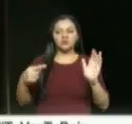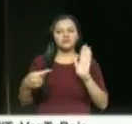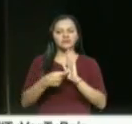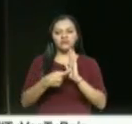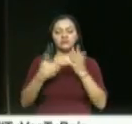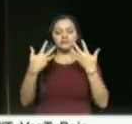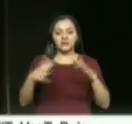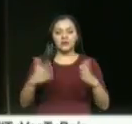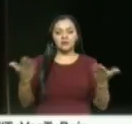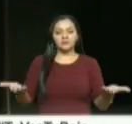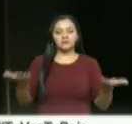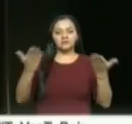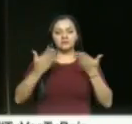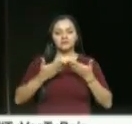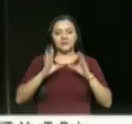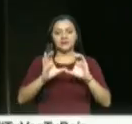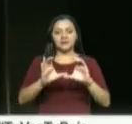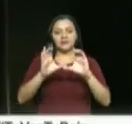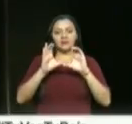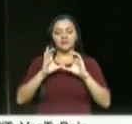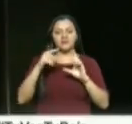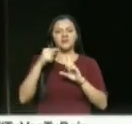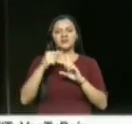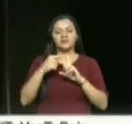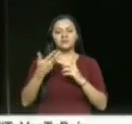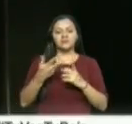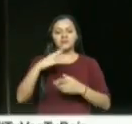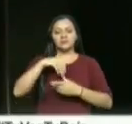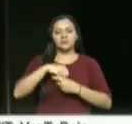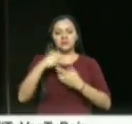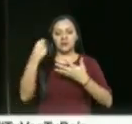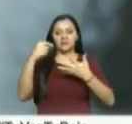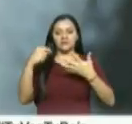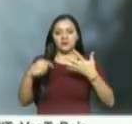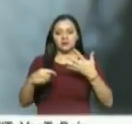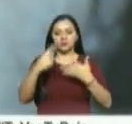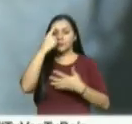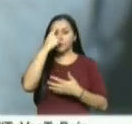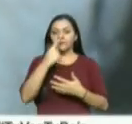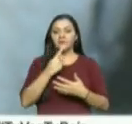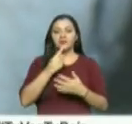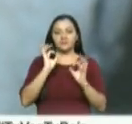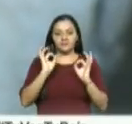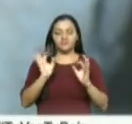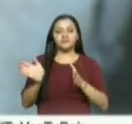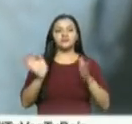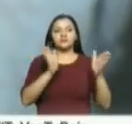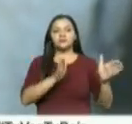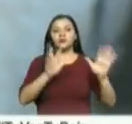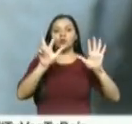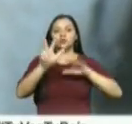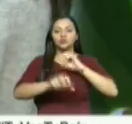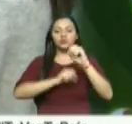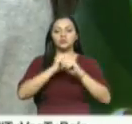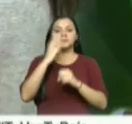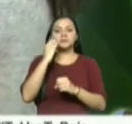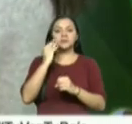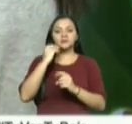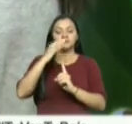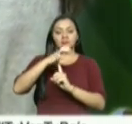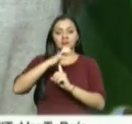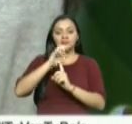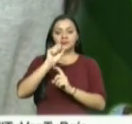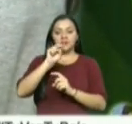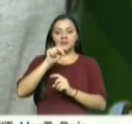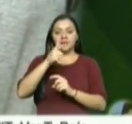han recibido la certificación de cualificaciones. Con 8 años de experiencia en la Reserva Ecológica El